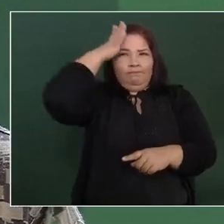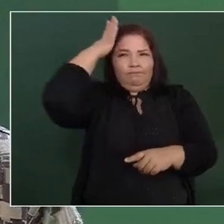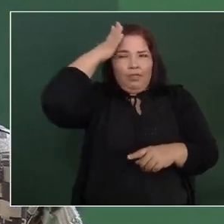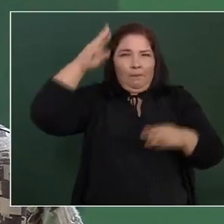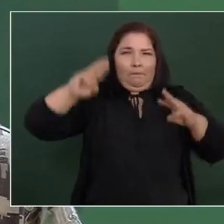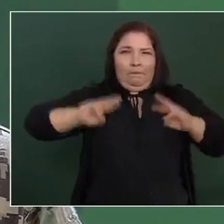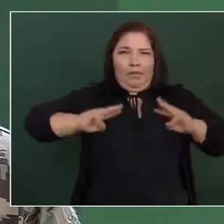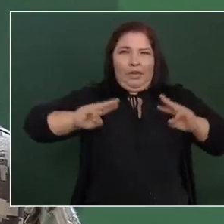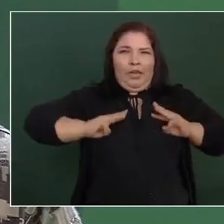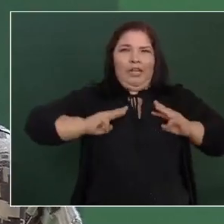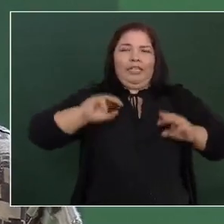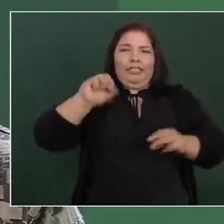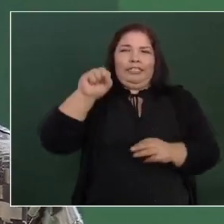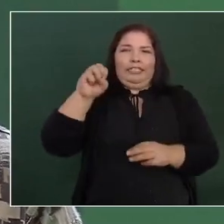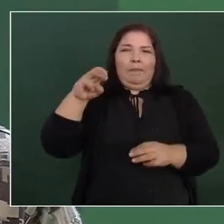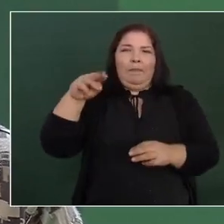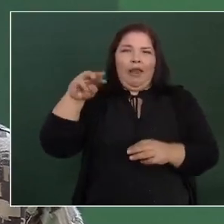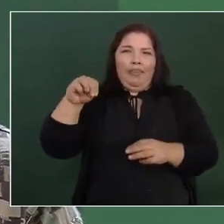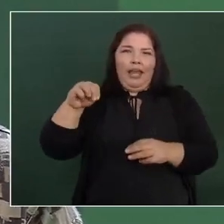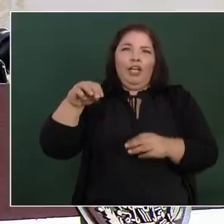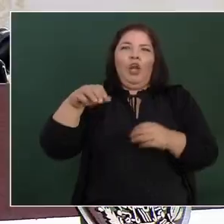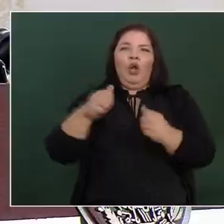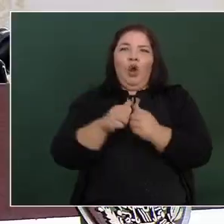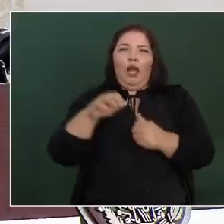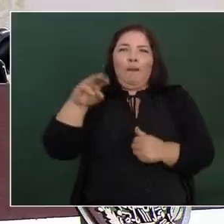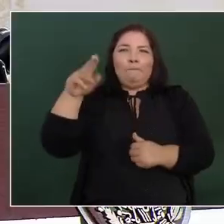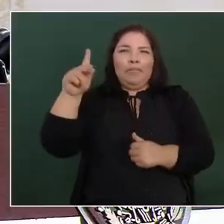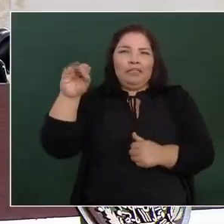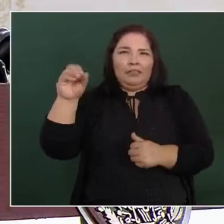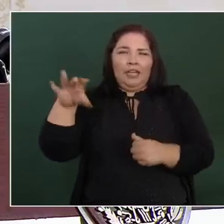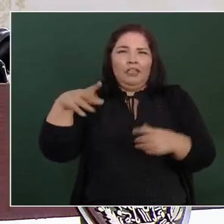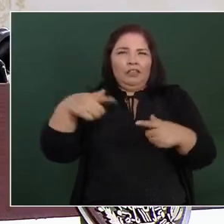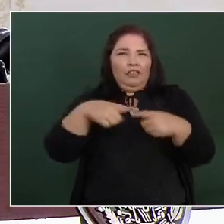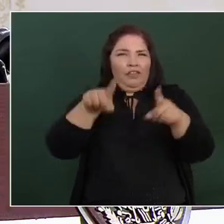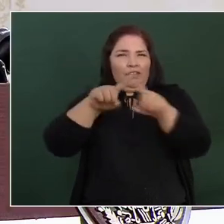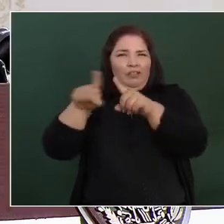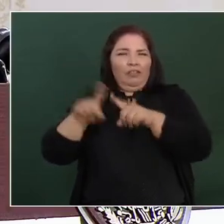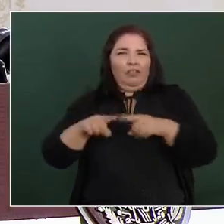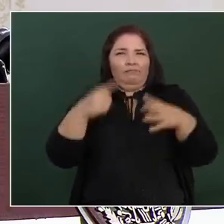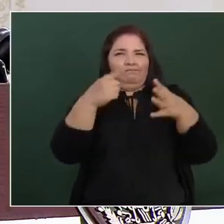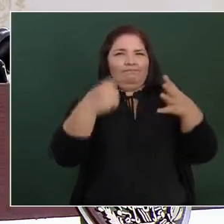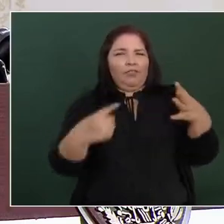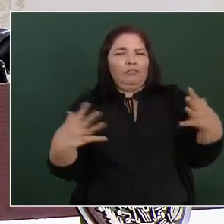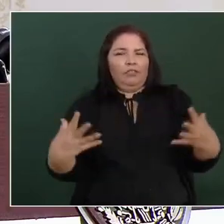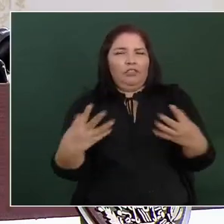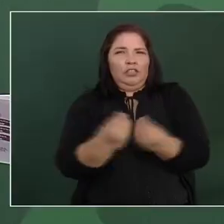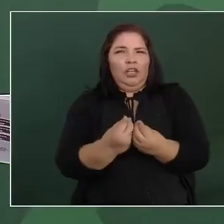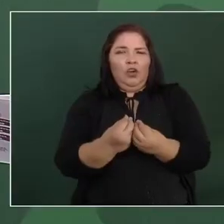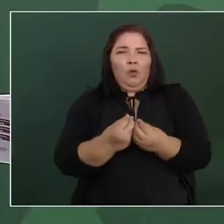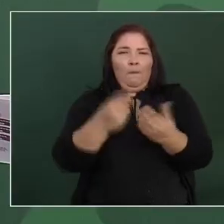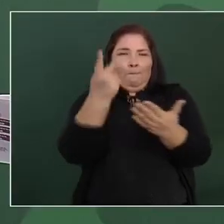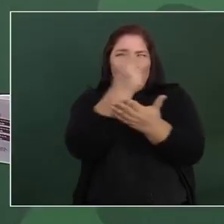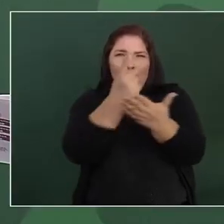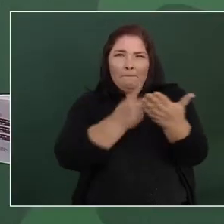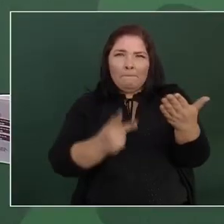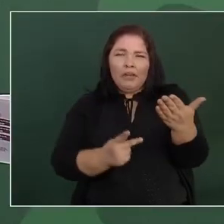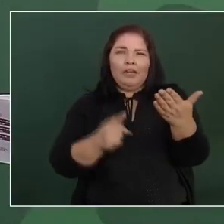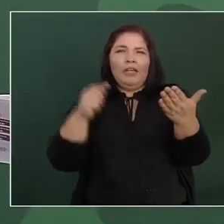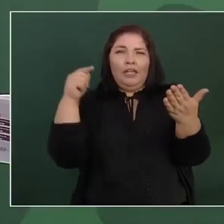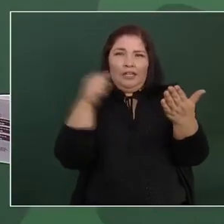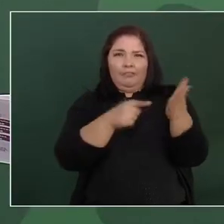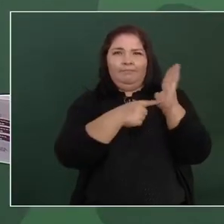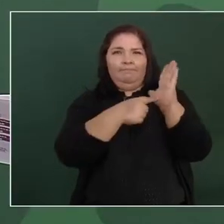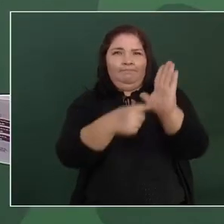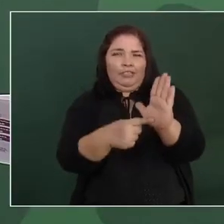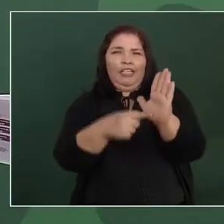Marina, como es Semarnat, como es Conapesca, INAPESCA y otras dependencias más, se creó un plan que se presentó